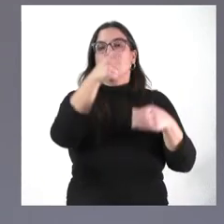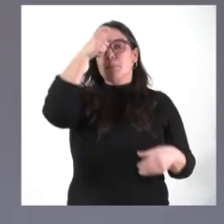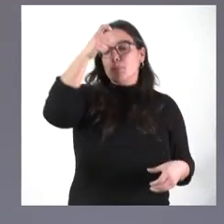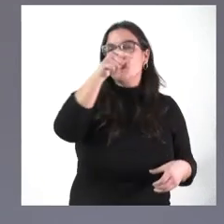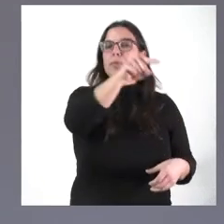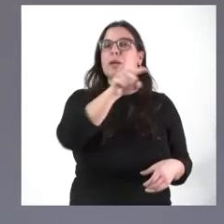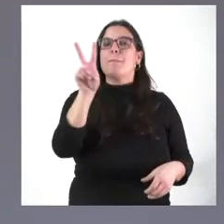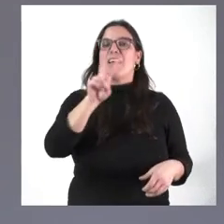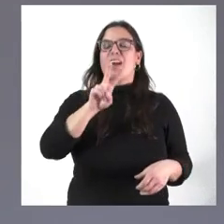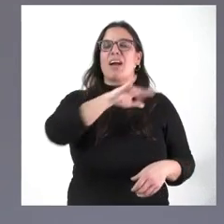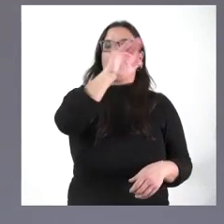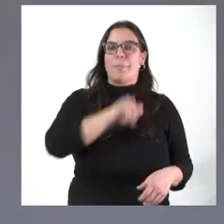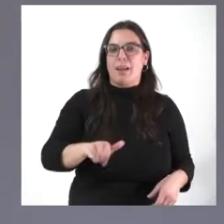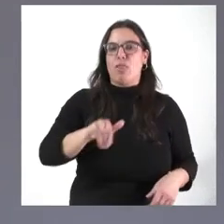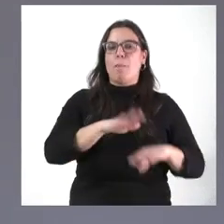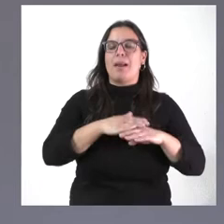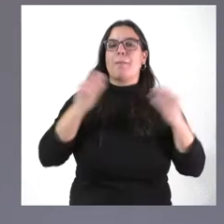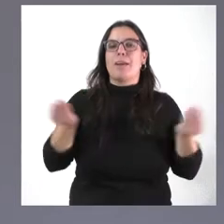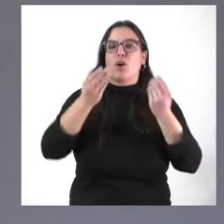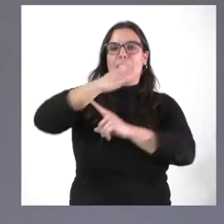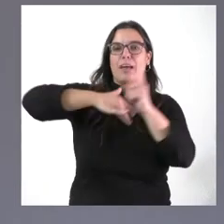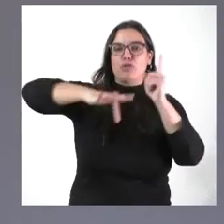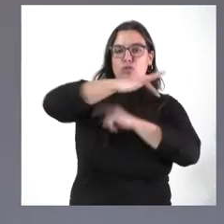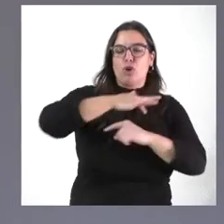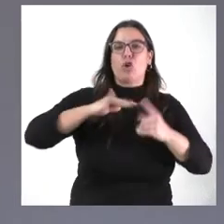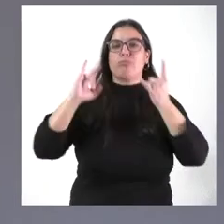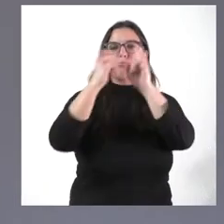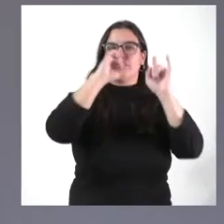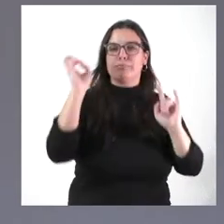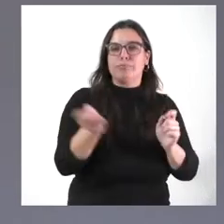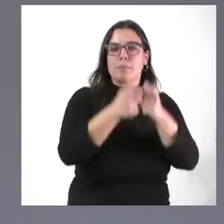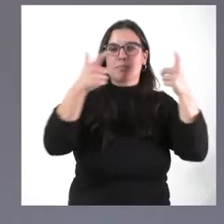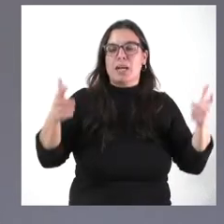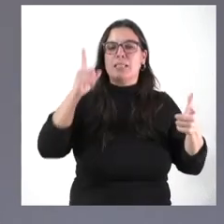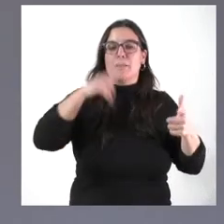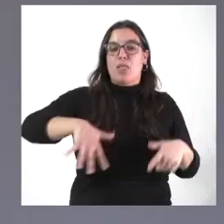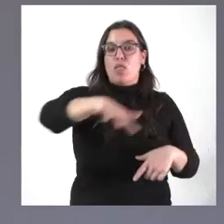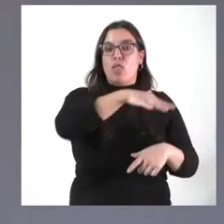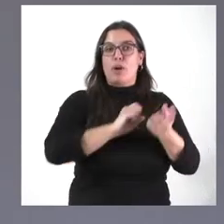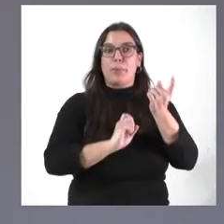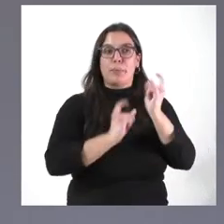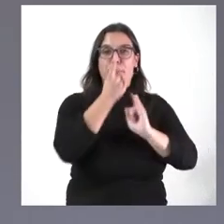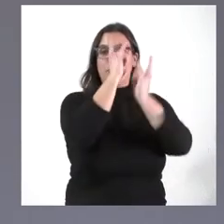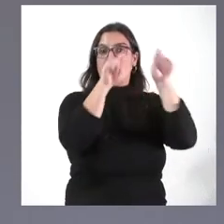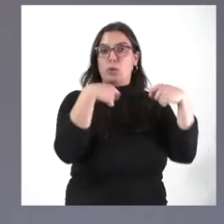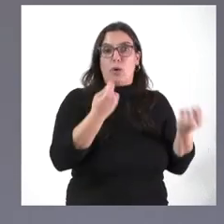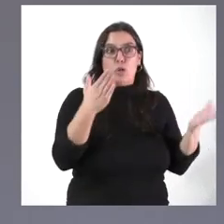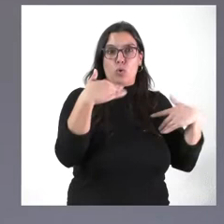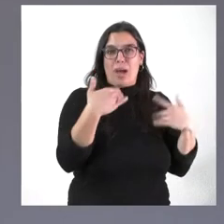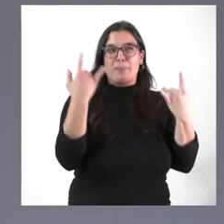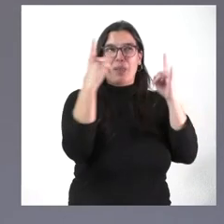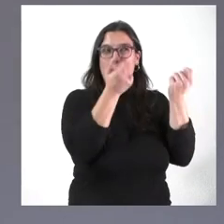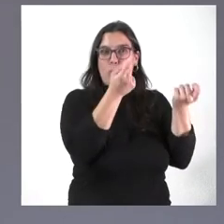villafranca El bierzo para mejorar el entorno natural el de la diversidad la repoblación de zonas donde no se han regenerada de forma natural y hay poca densidad